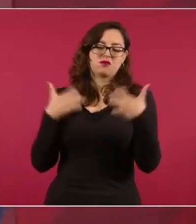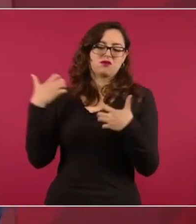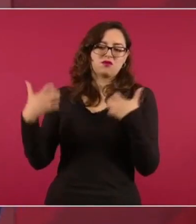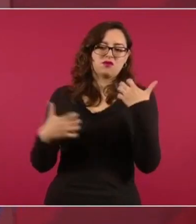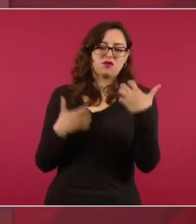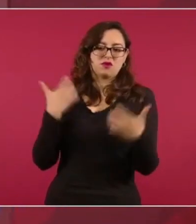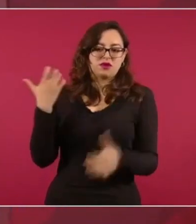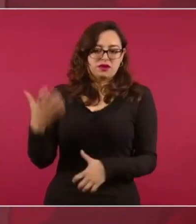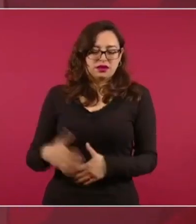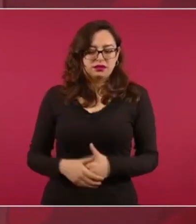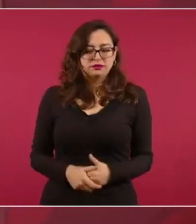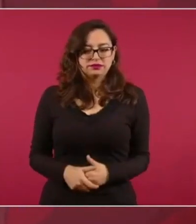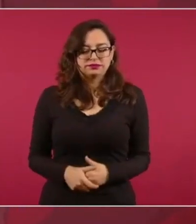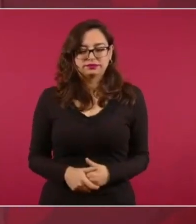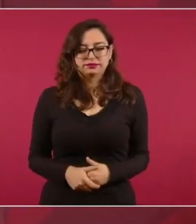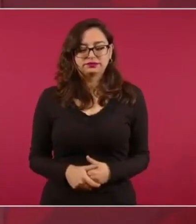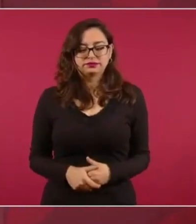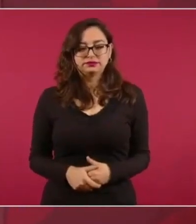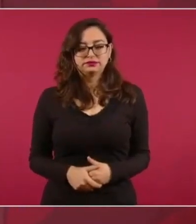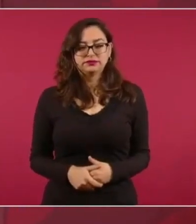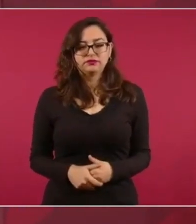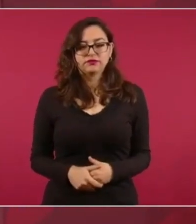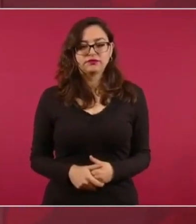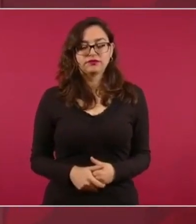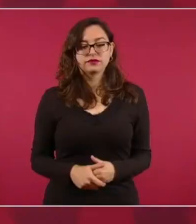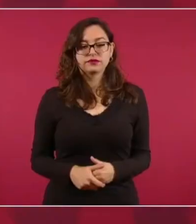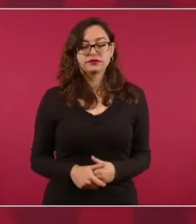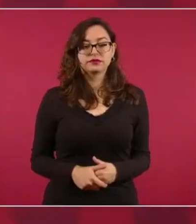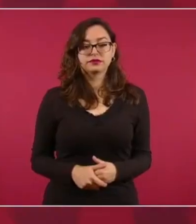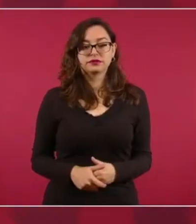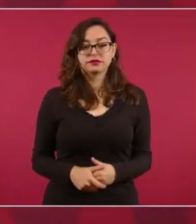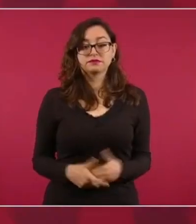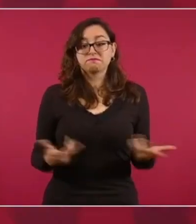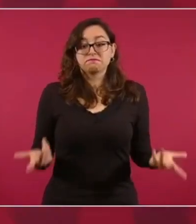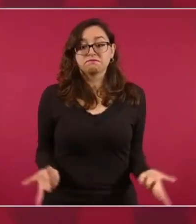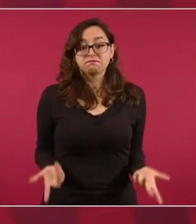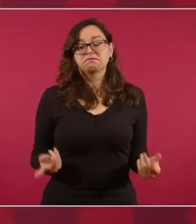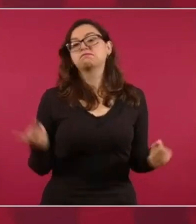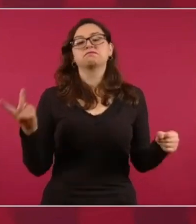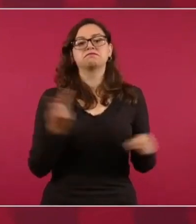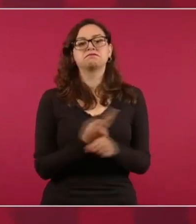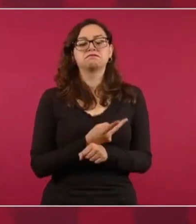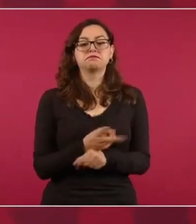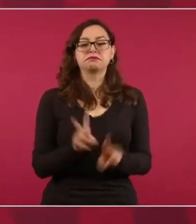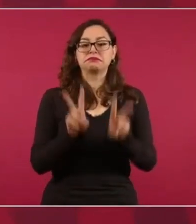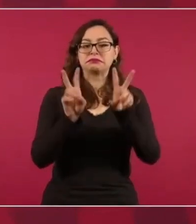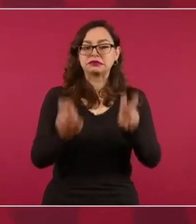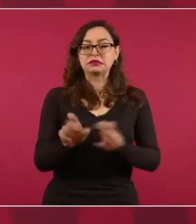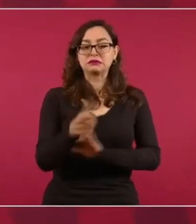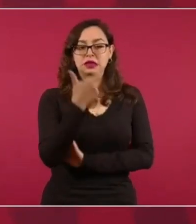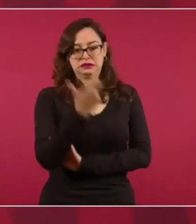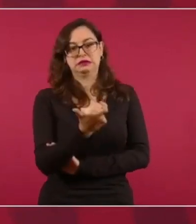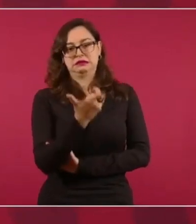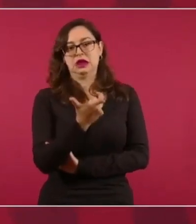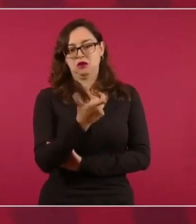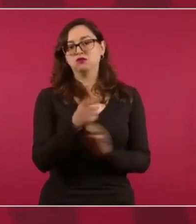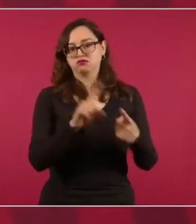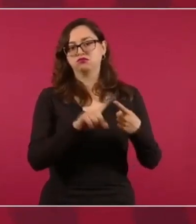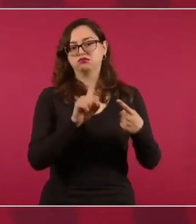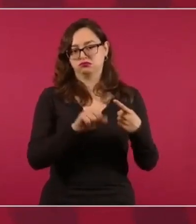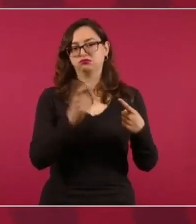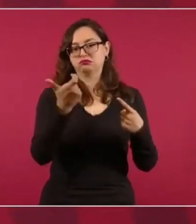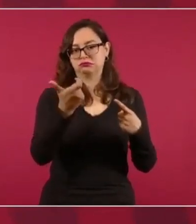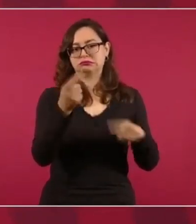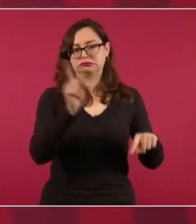Siempre he dicho que no es porque se les haya afectado en lo económico solamente. Hay